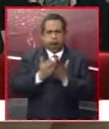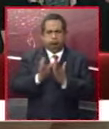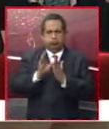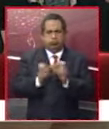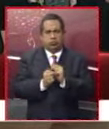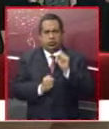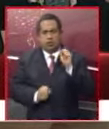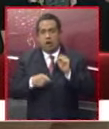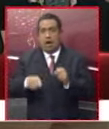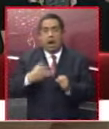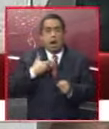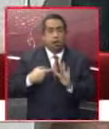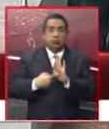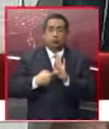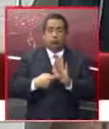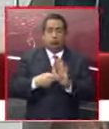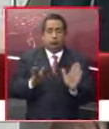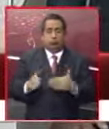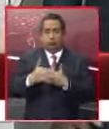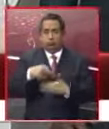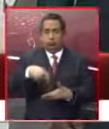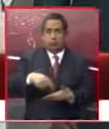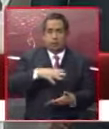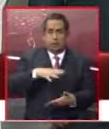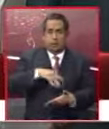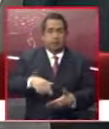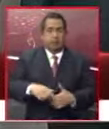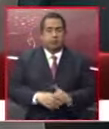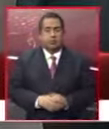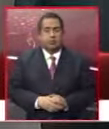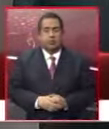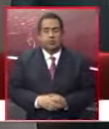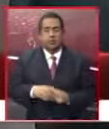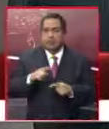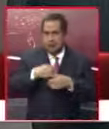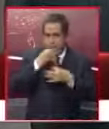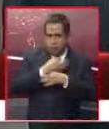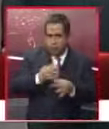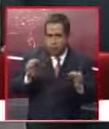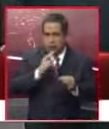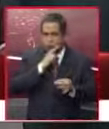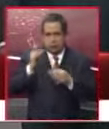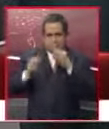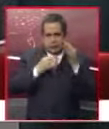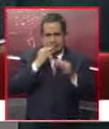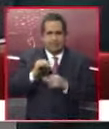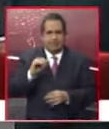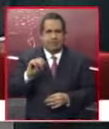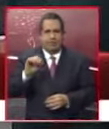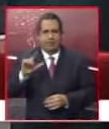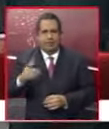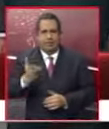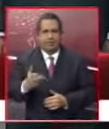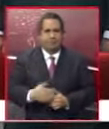que se exhibe en la Cámara de Diputados. Los legisladores integrantes del Informó para Noticias del Congreso Isabel Uribe.